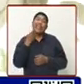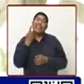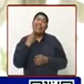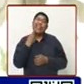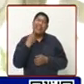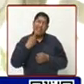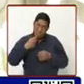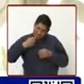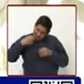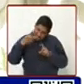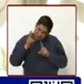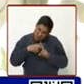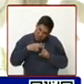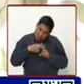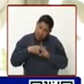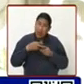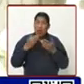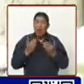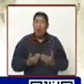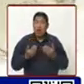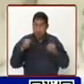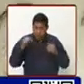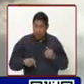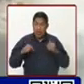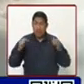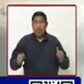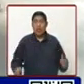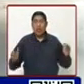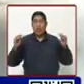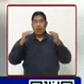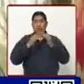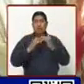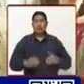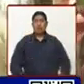violación, esta vez en la ciudad de La Paz.